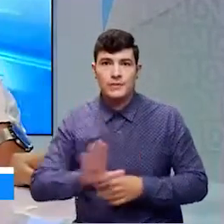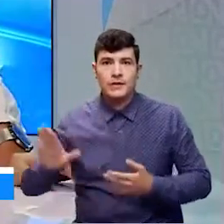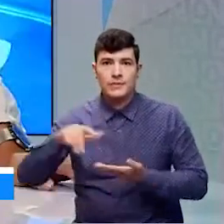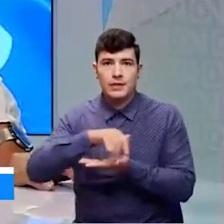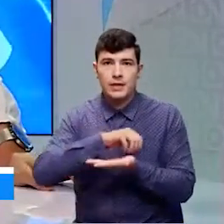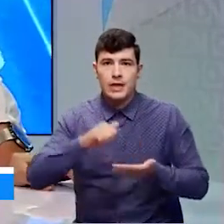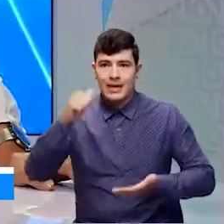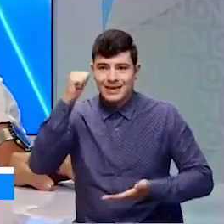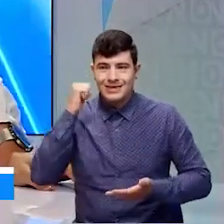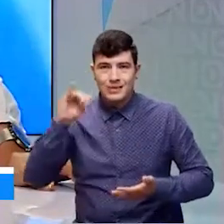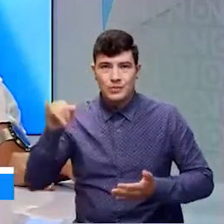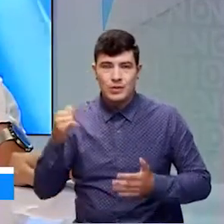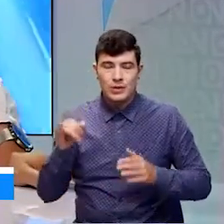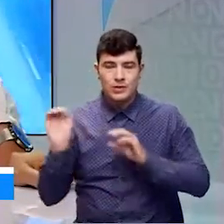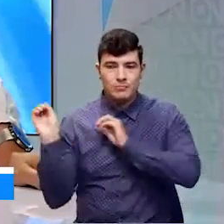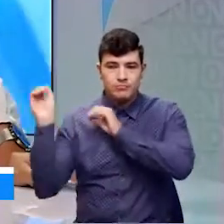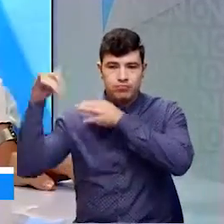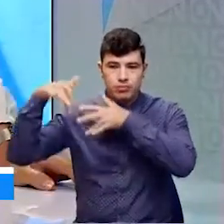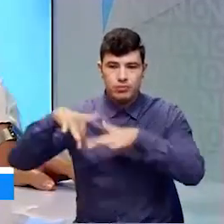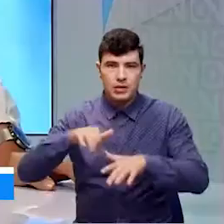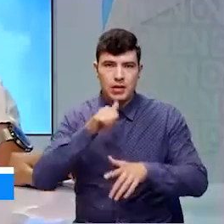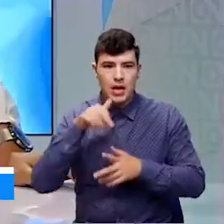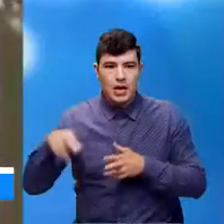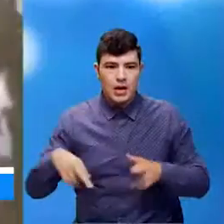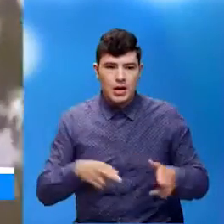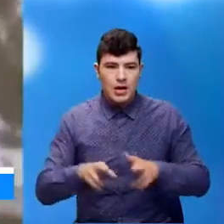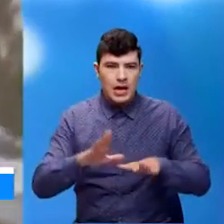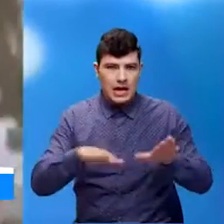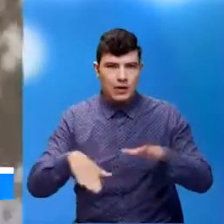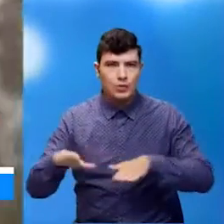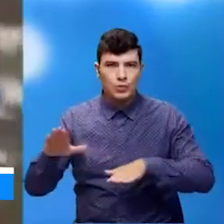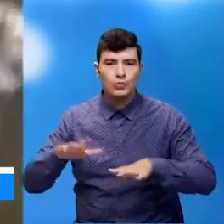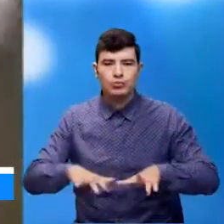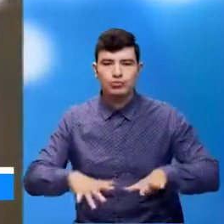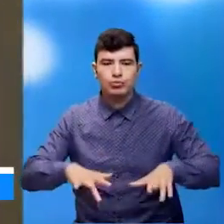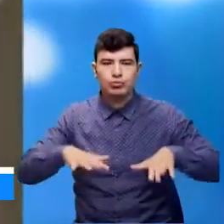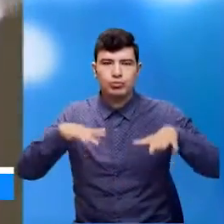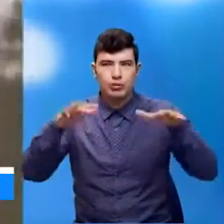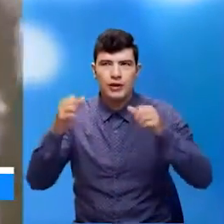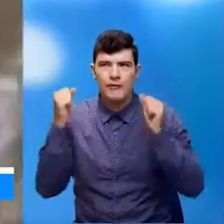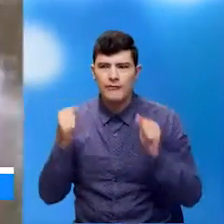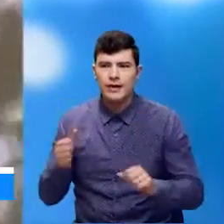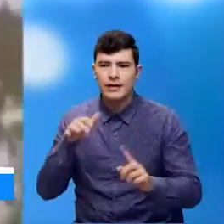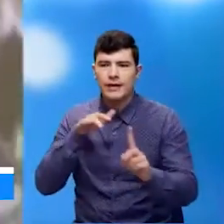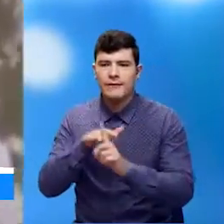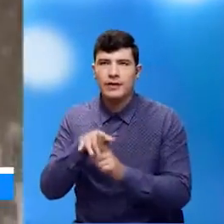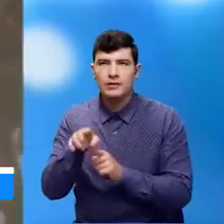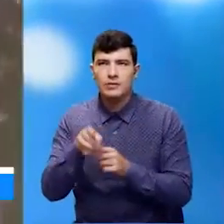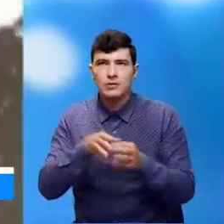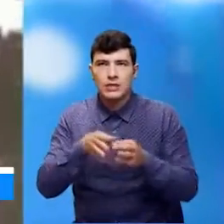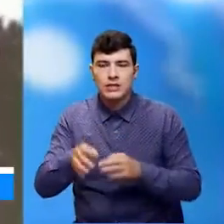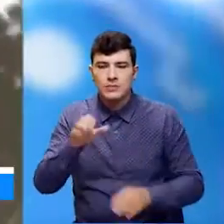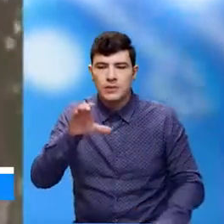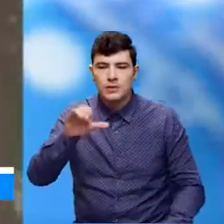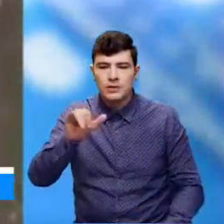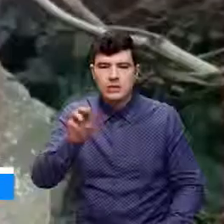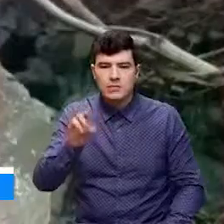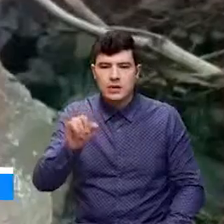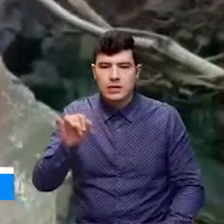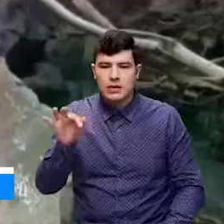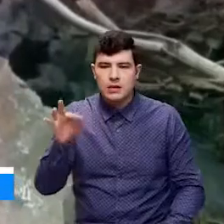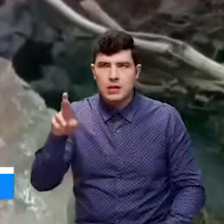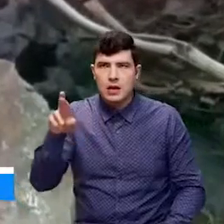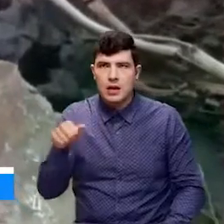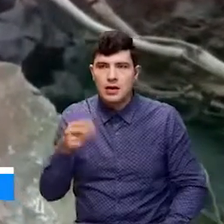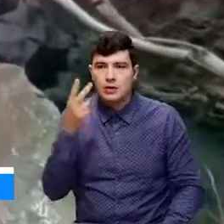de tierra y desbordamiento de algunos ríos una de las afectaciones más fuertes se reporta en cimitarra donde dos puentes amenazan con